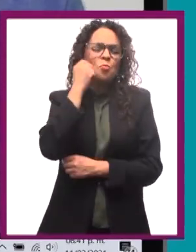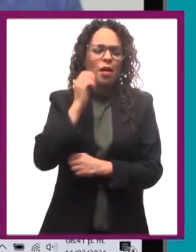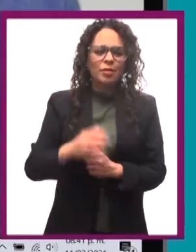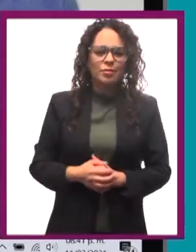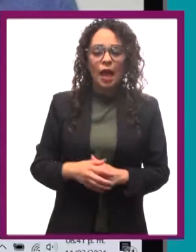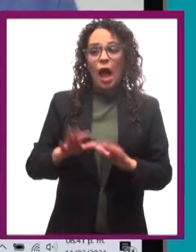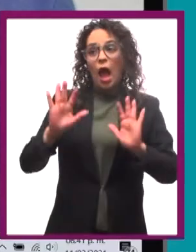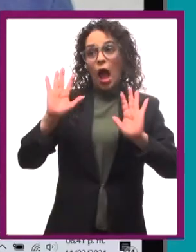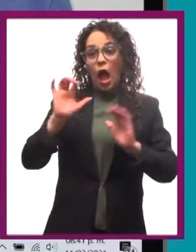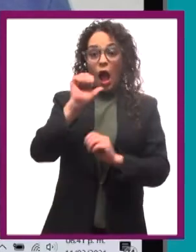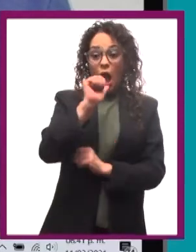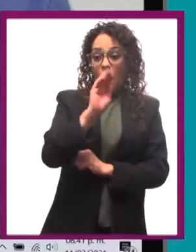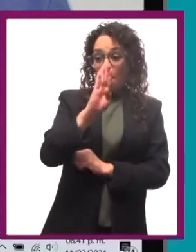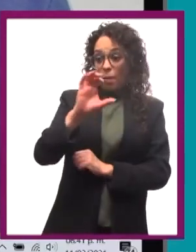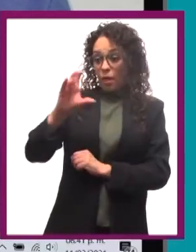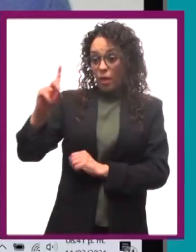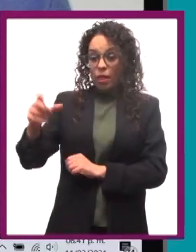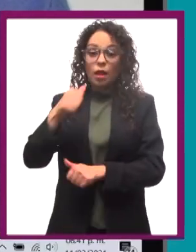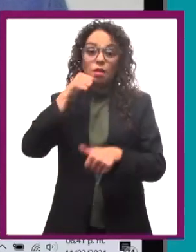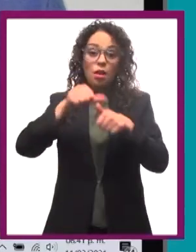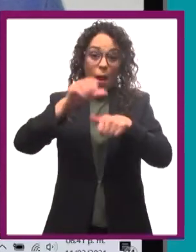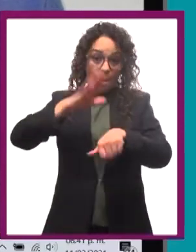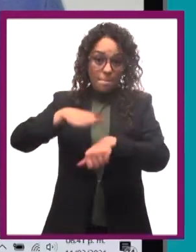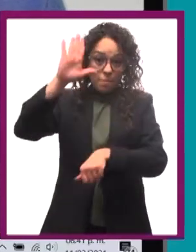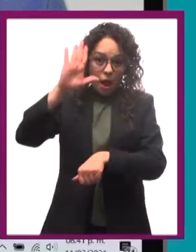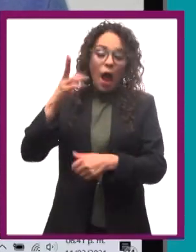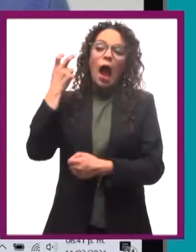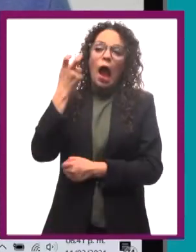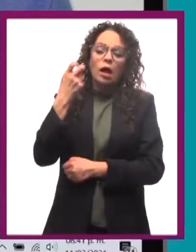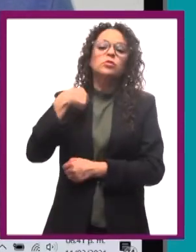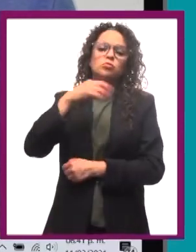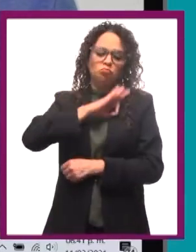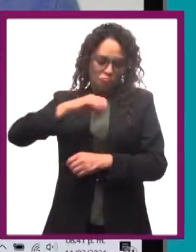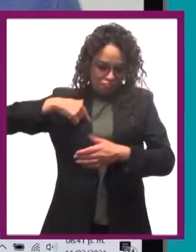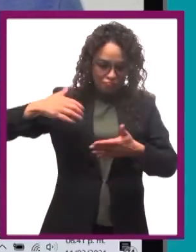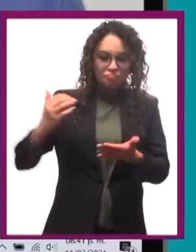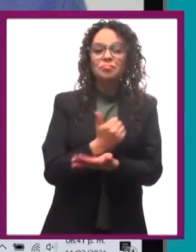antología. Bueno, si el alfabeto hubiera tenido más letras, ten por